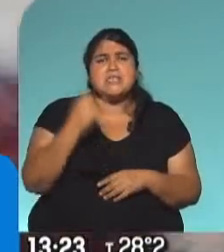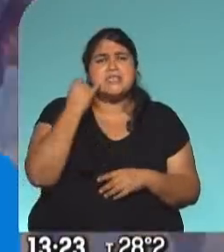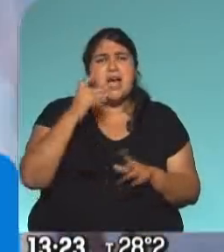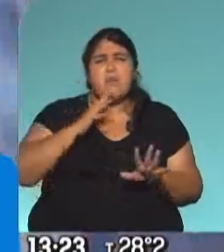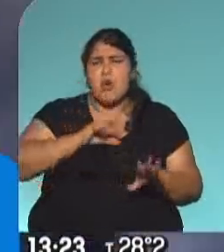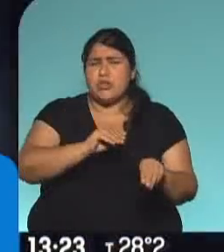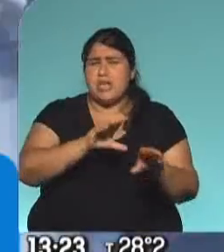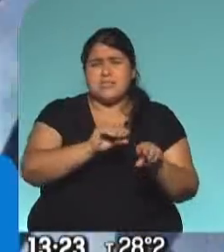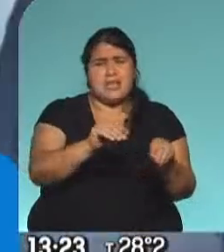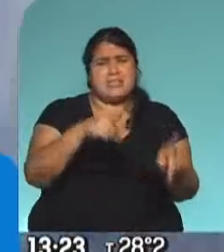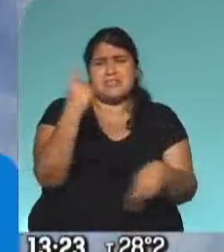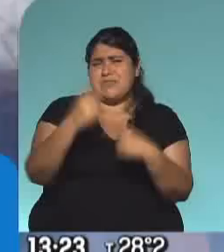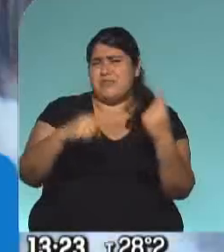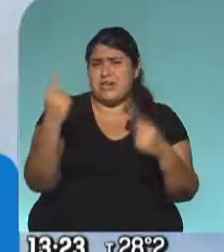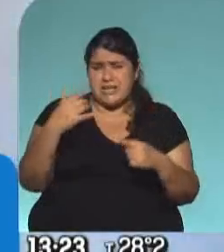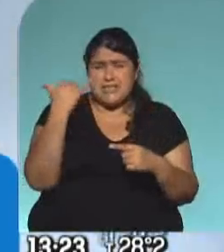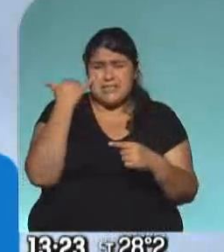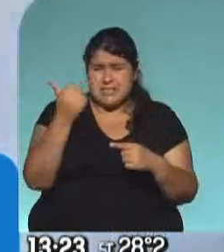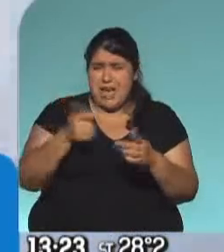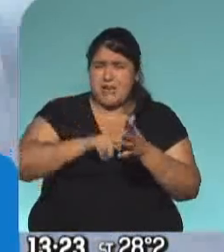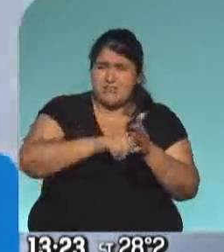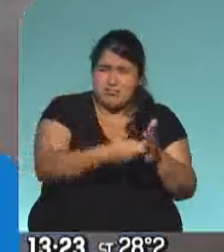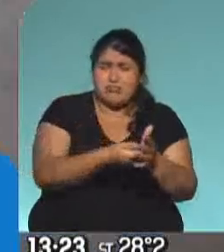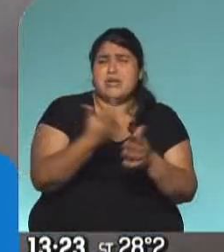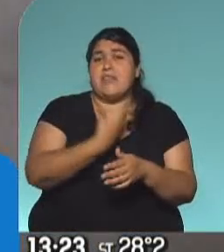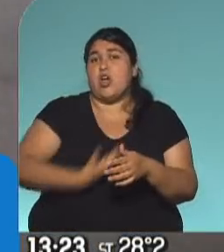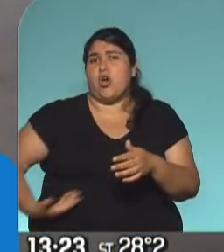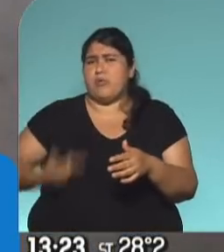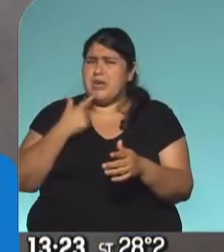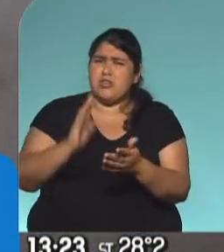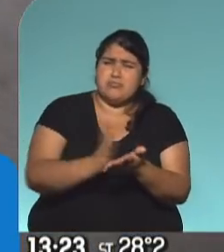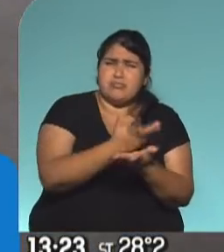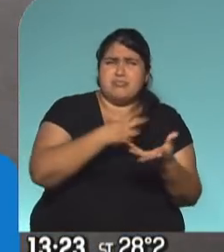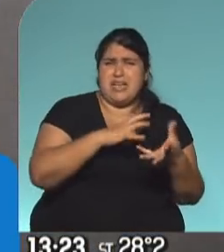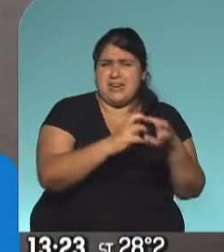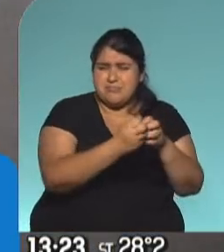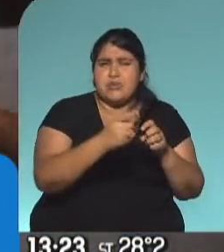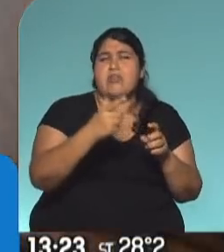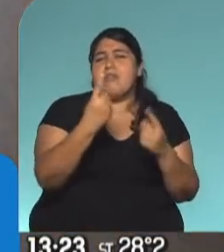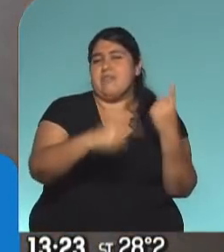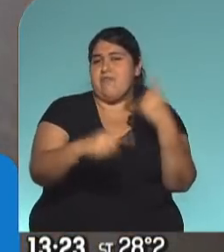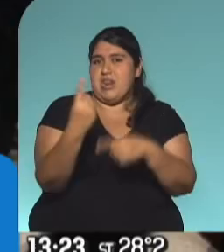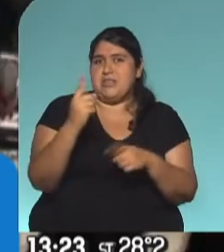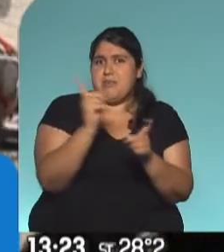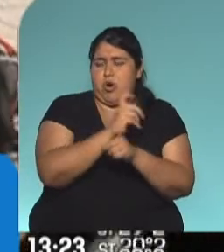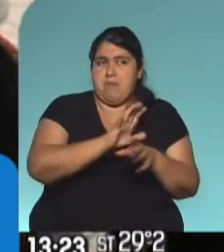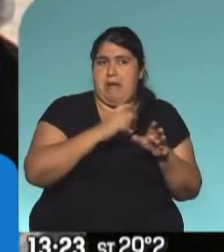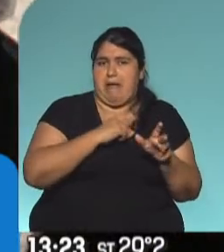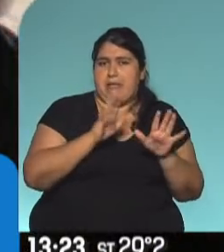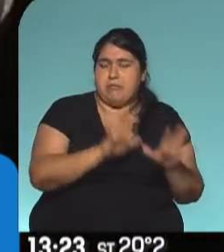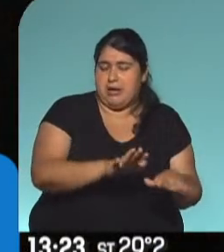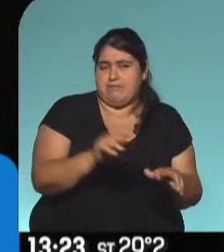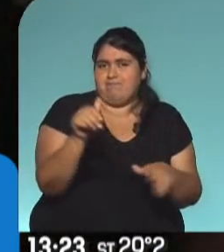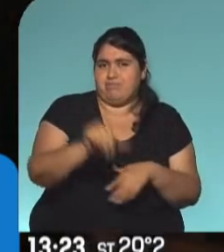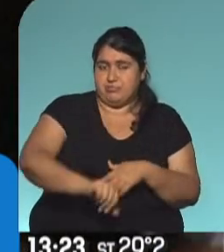protestas populares que fueron reprimidas violentamente por el gobierno, realimentando los múltiples conflictos. A esta